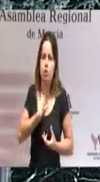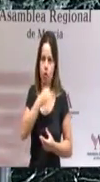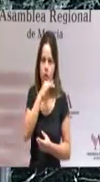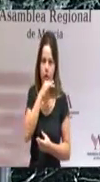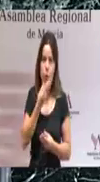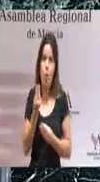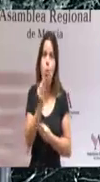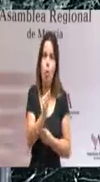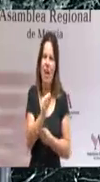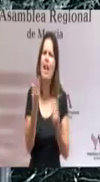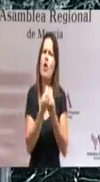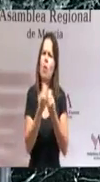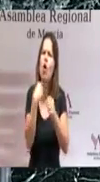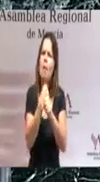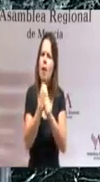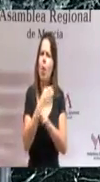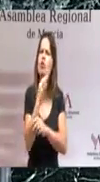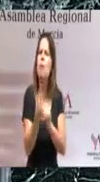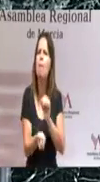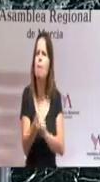añadir más cifras de empleo positiva,